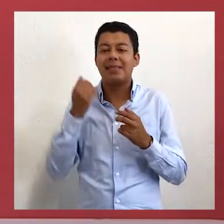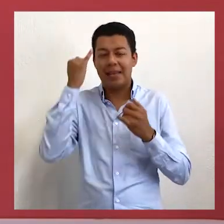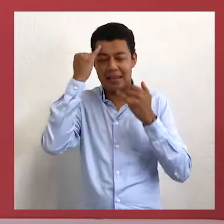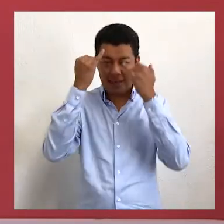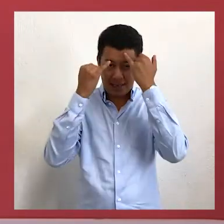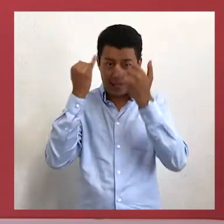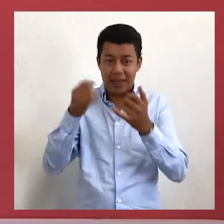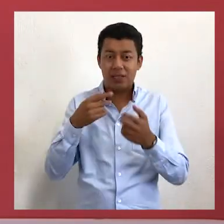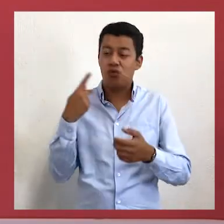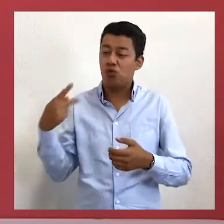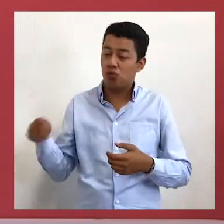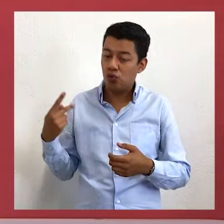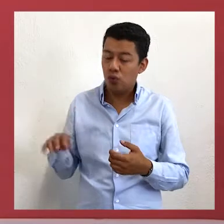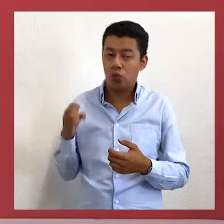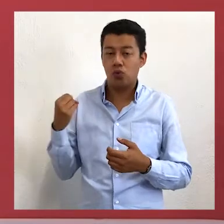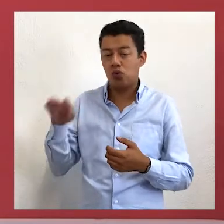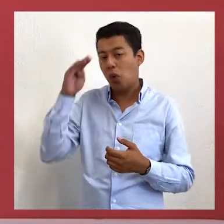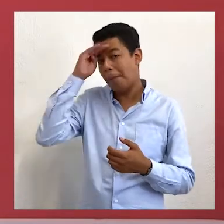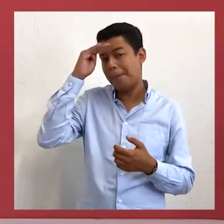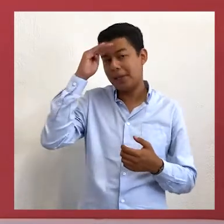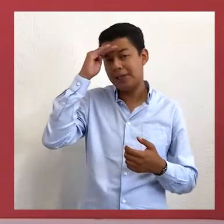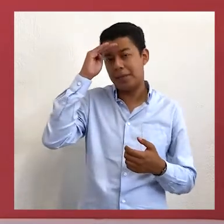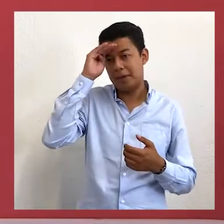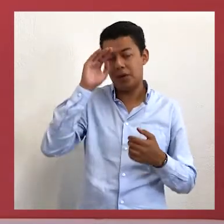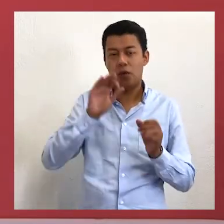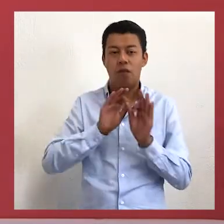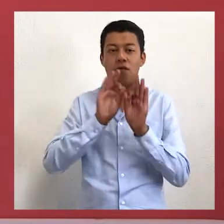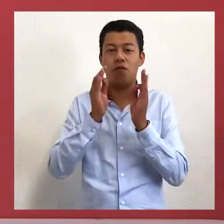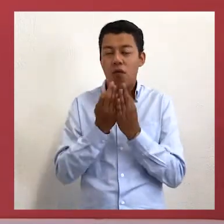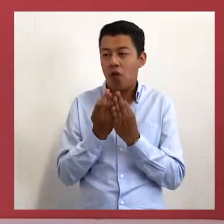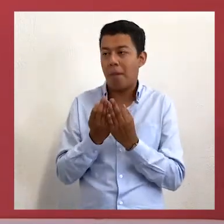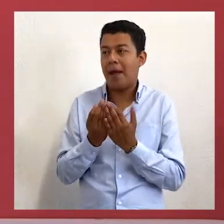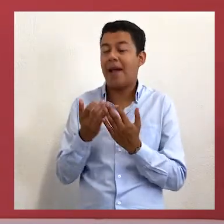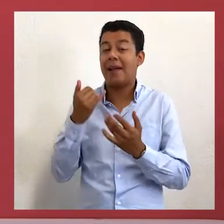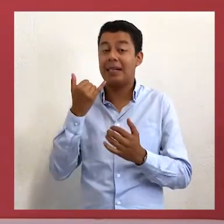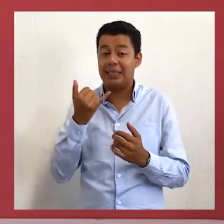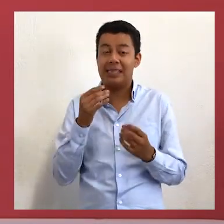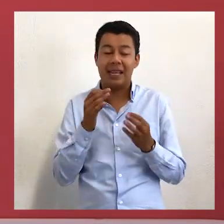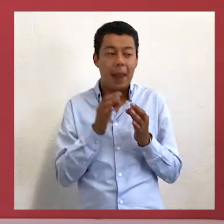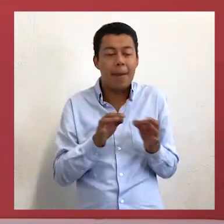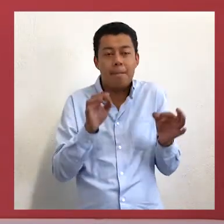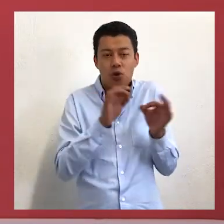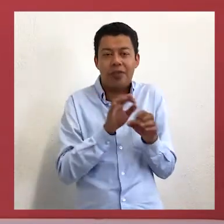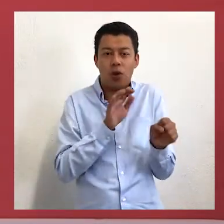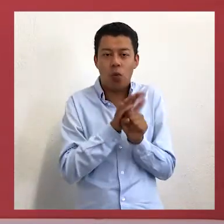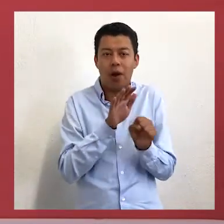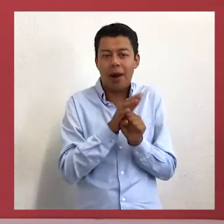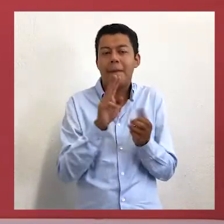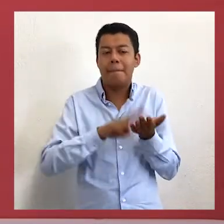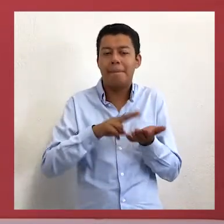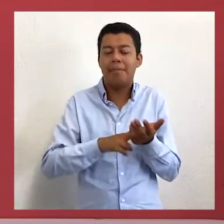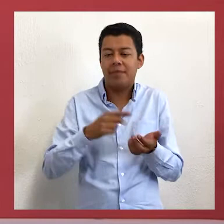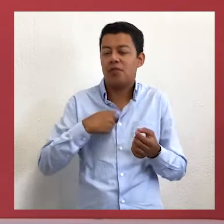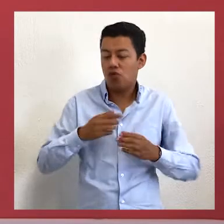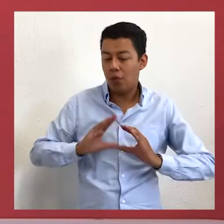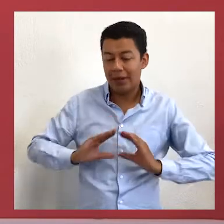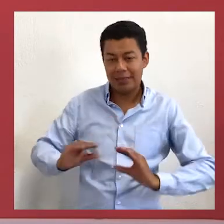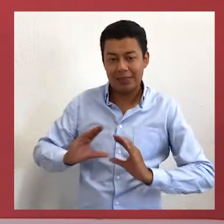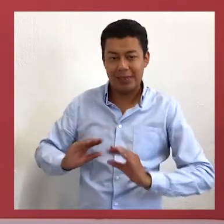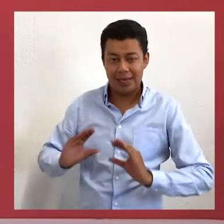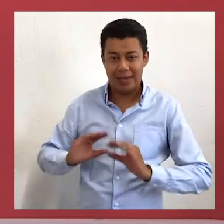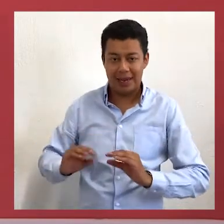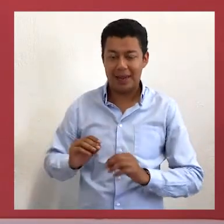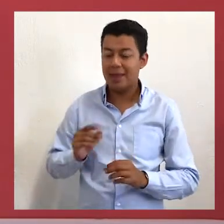sus propias ideas. Claro, estas ideas tienen mucho que ver con los valores que yo como papá le formé desde que eran